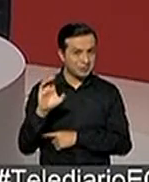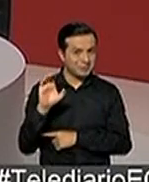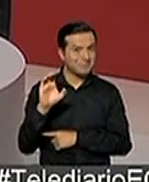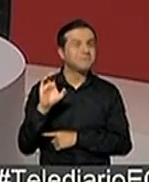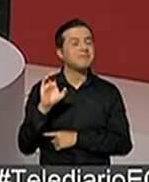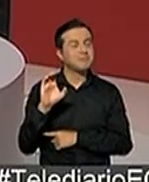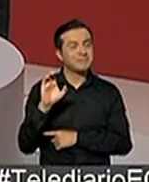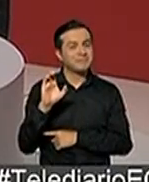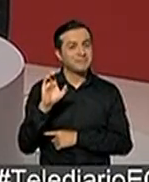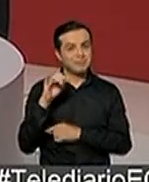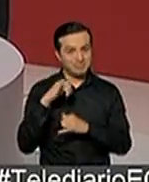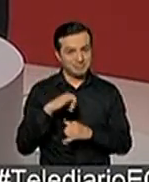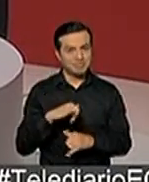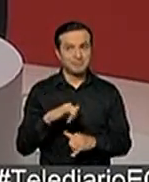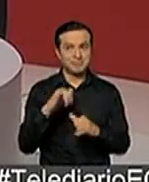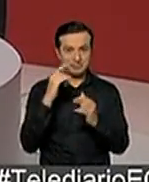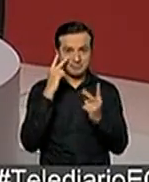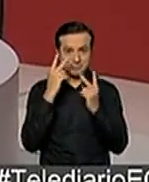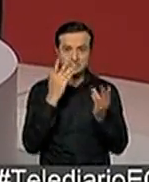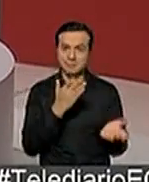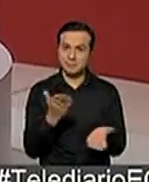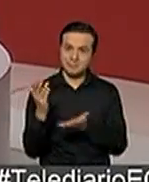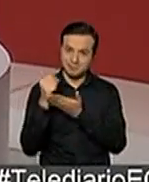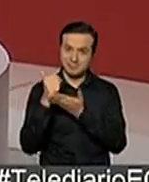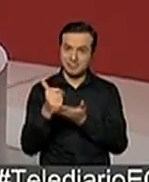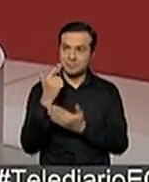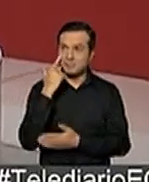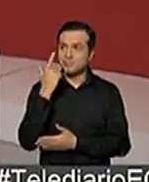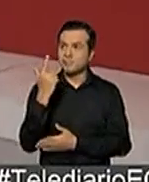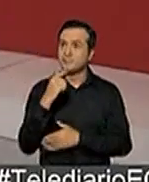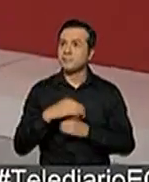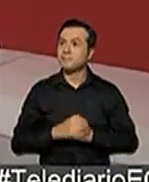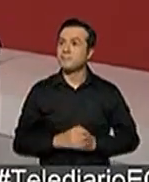www.ecuadortv.es. A continuación, un servicio social de aquí de Telediario.